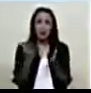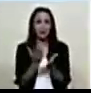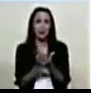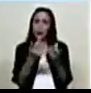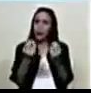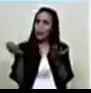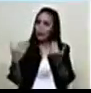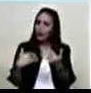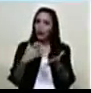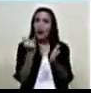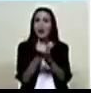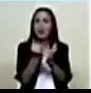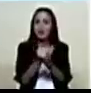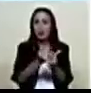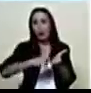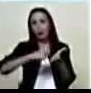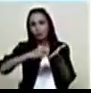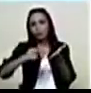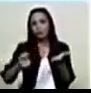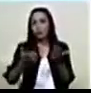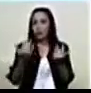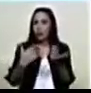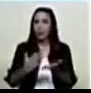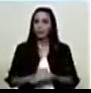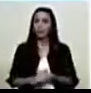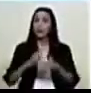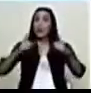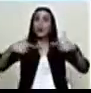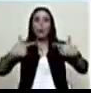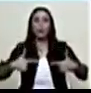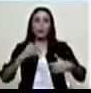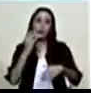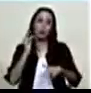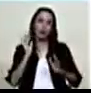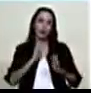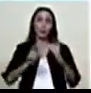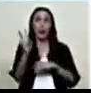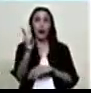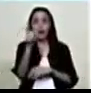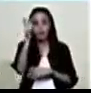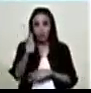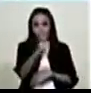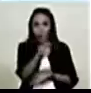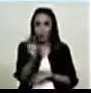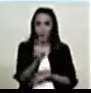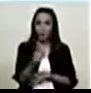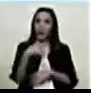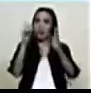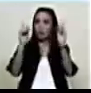camino electoral, vamos a competir y que sea el pueblo el que decida. Yo estoy aquí por los